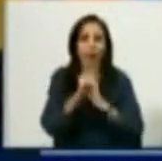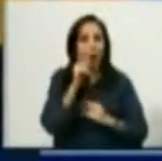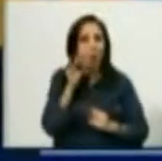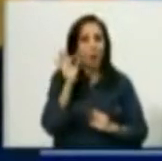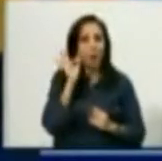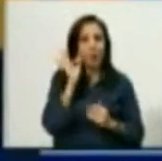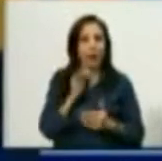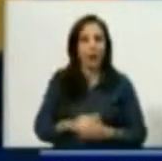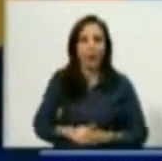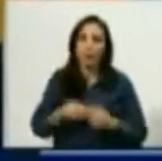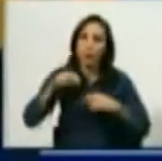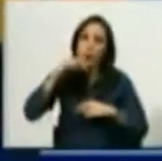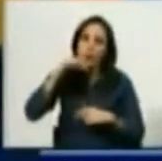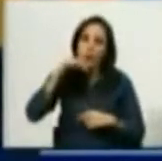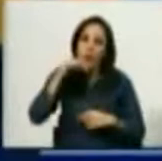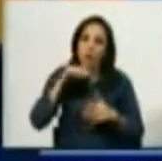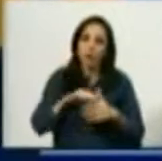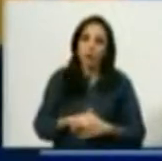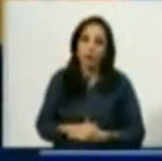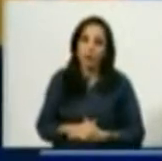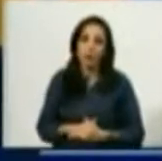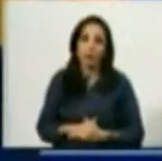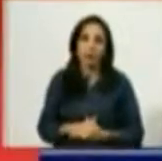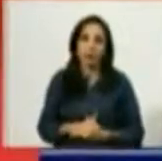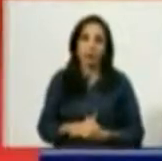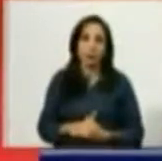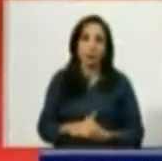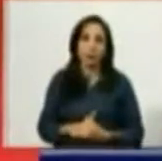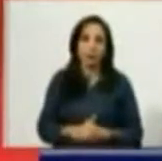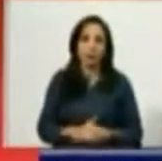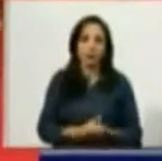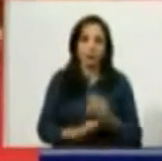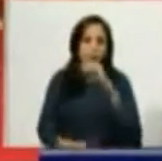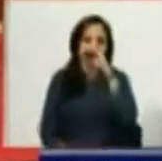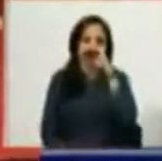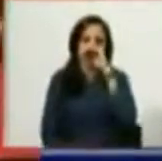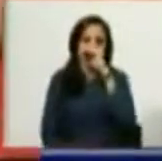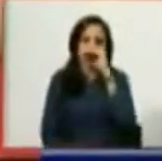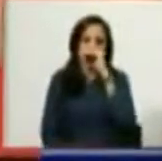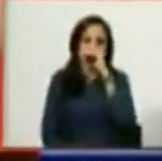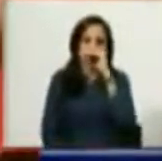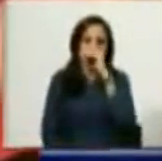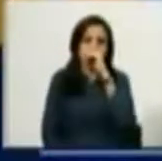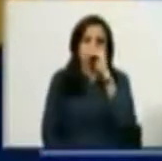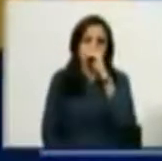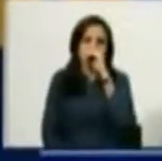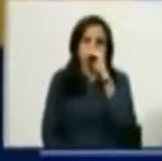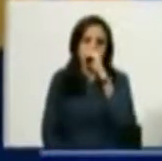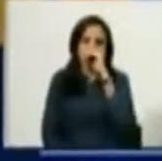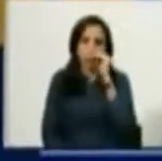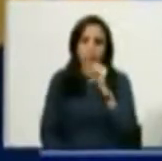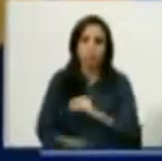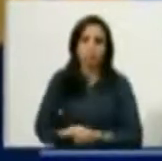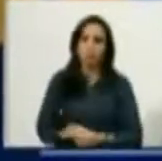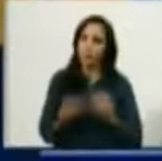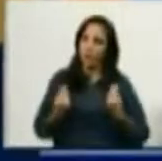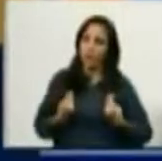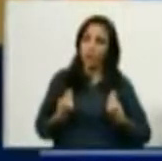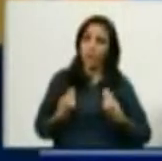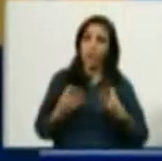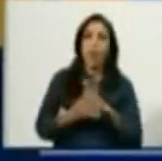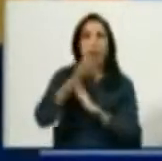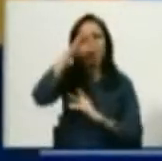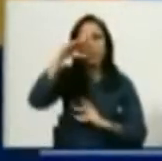con mis nietos con mi nieta Bueno a vivir a vivir si Dios no lo